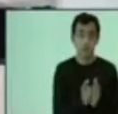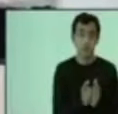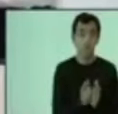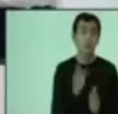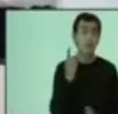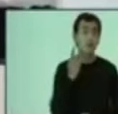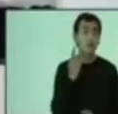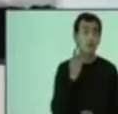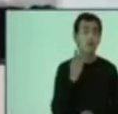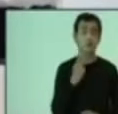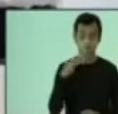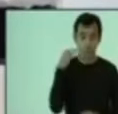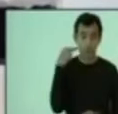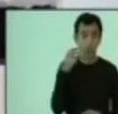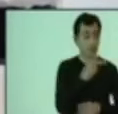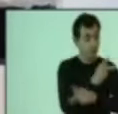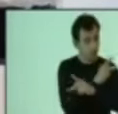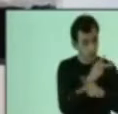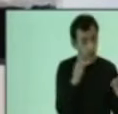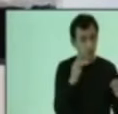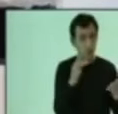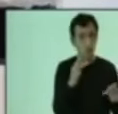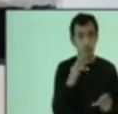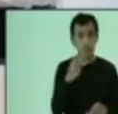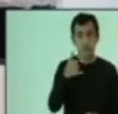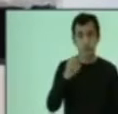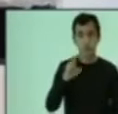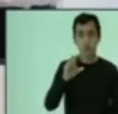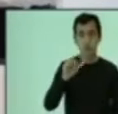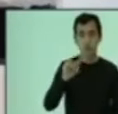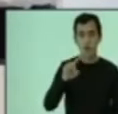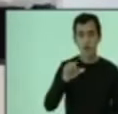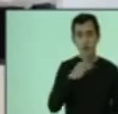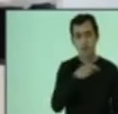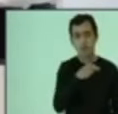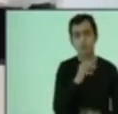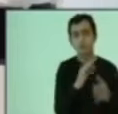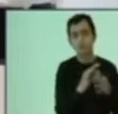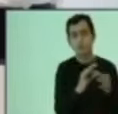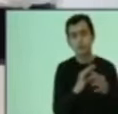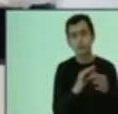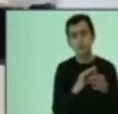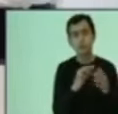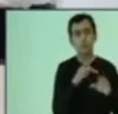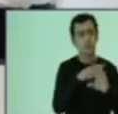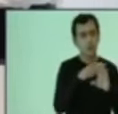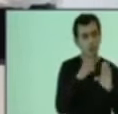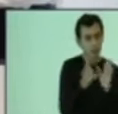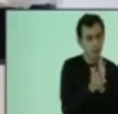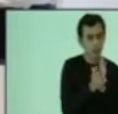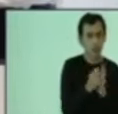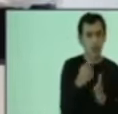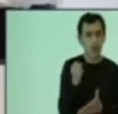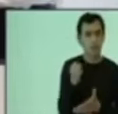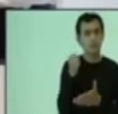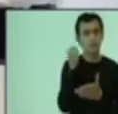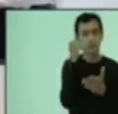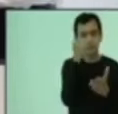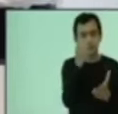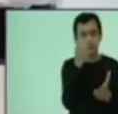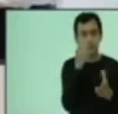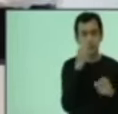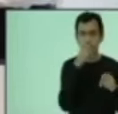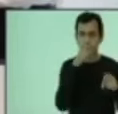Veracruz, Yolanda Nayeli del Valle Toca. Usted habló de generar proyectos de inversión, asimismo de